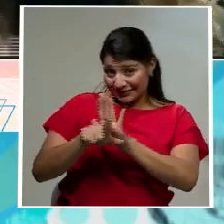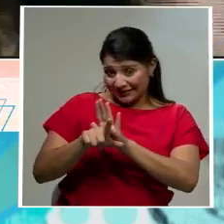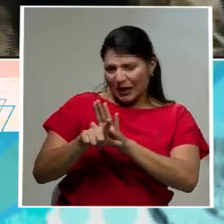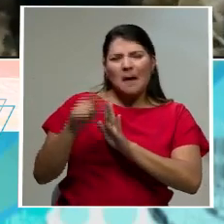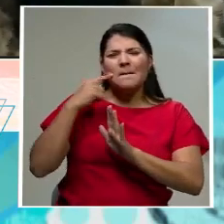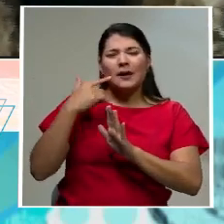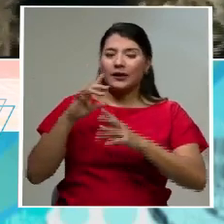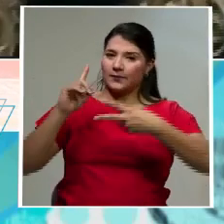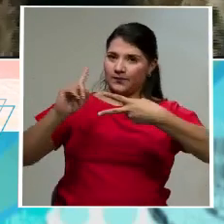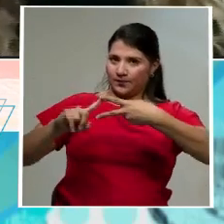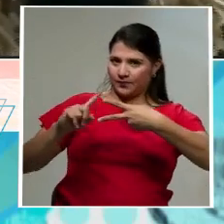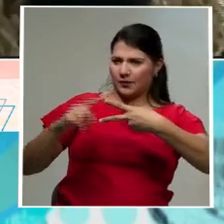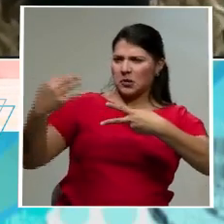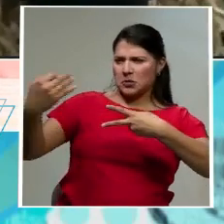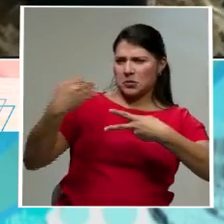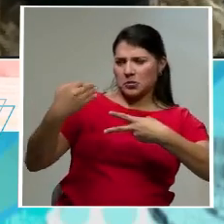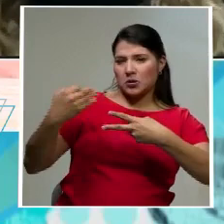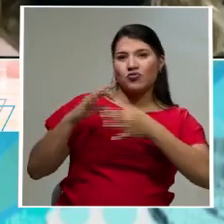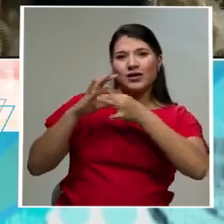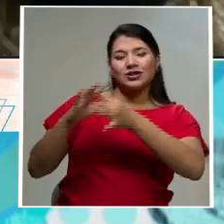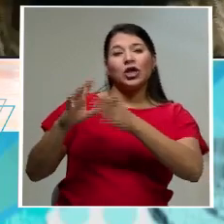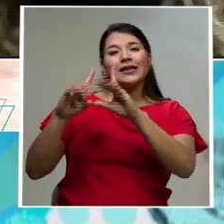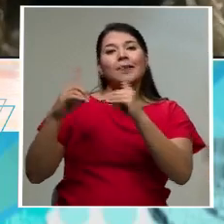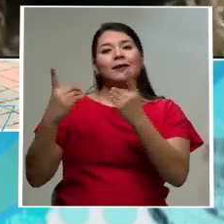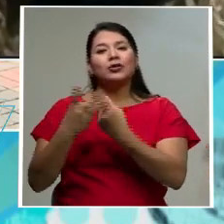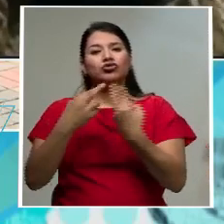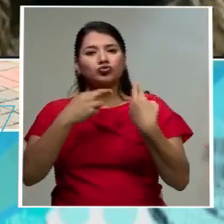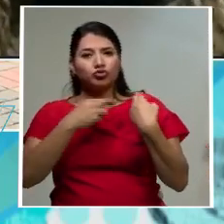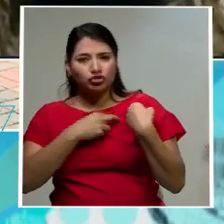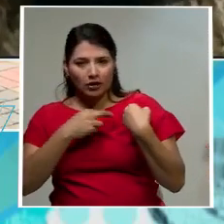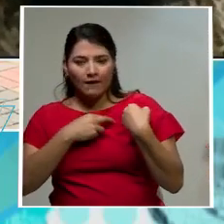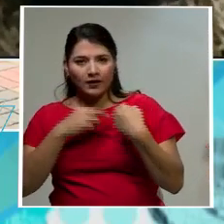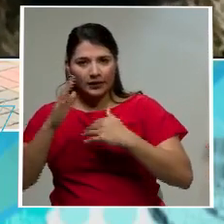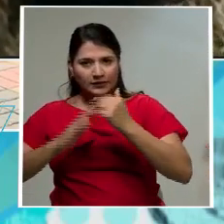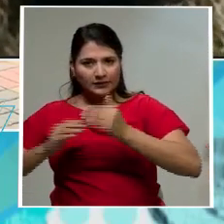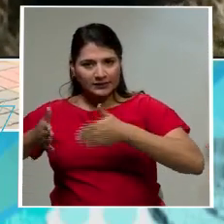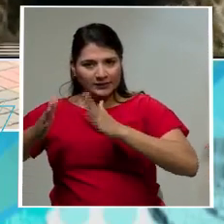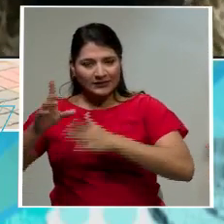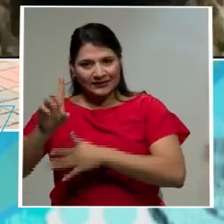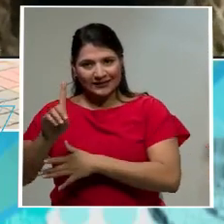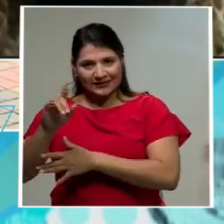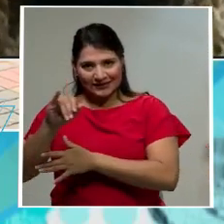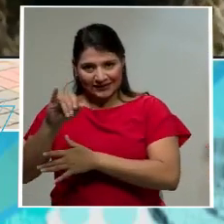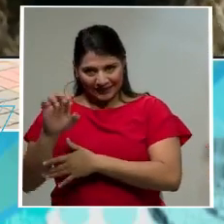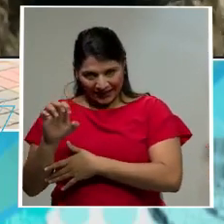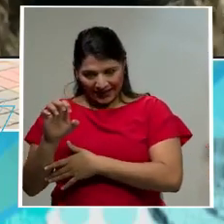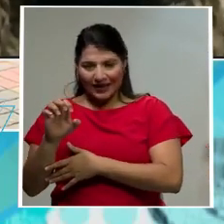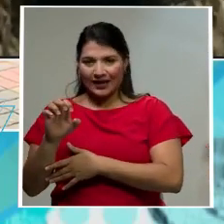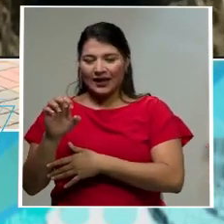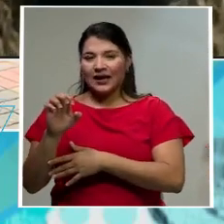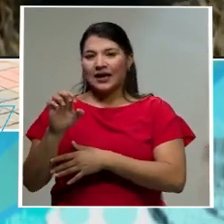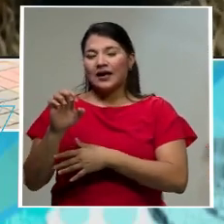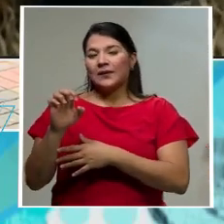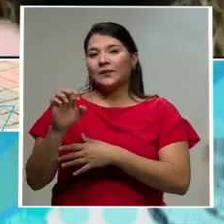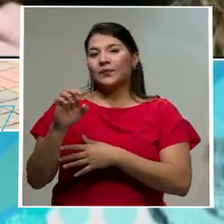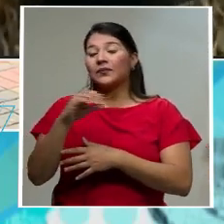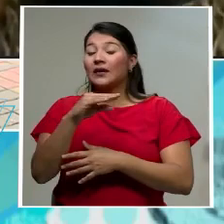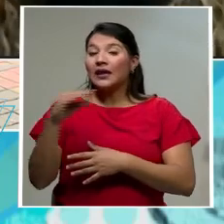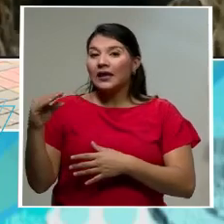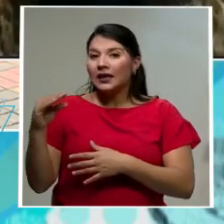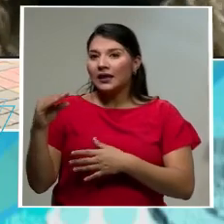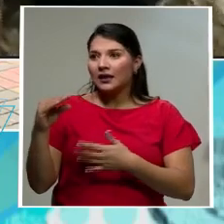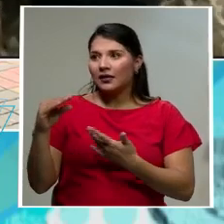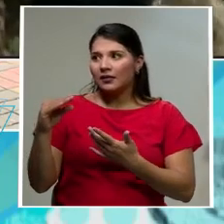sobre todo el tema de la DIE y de lo que el país debería de tomar como Estado, alguna política de ver